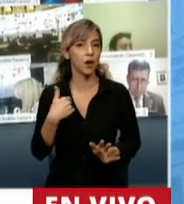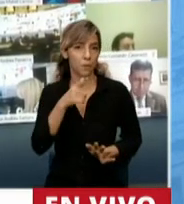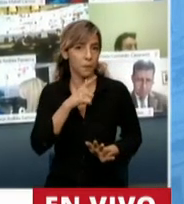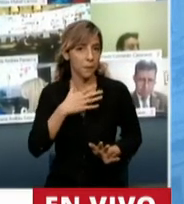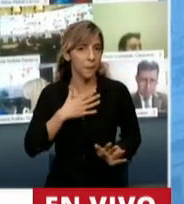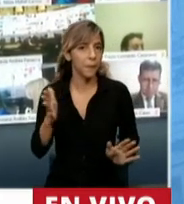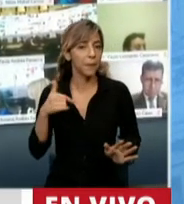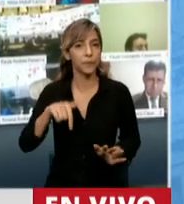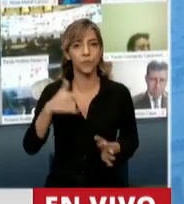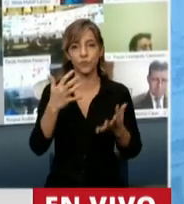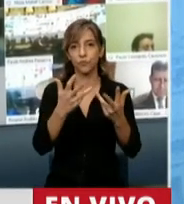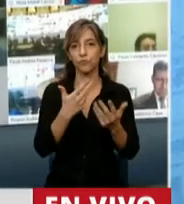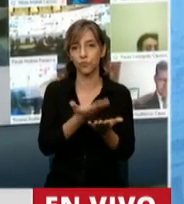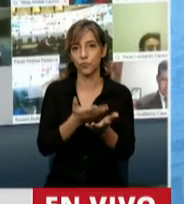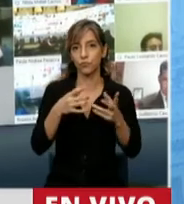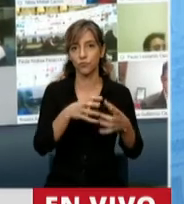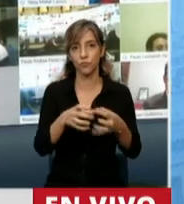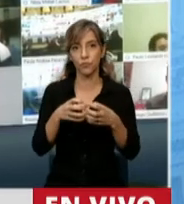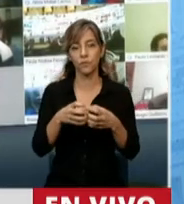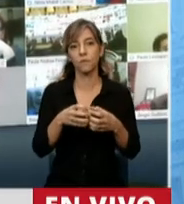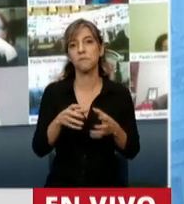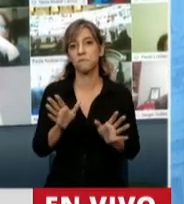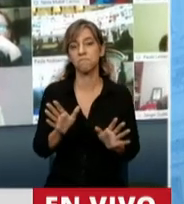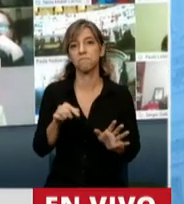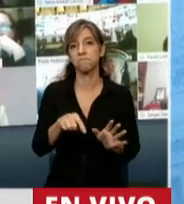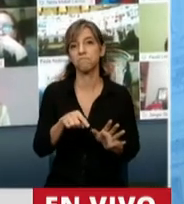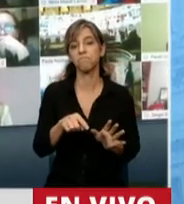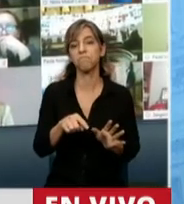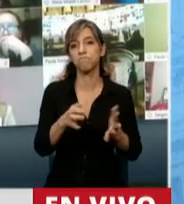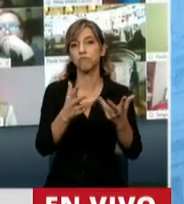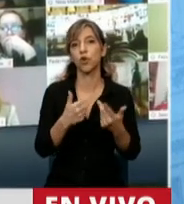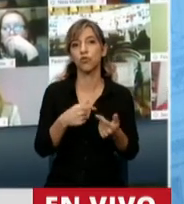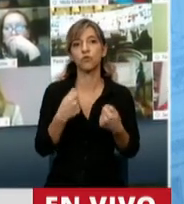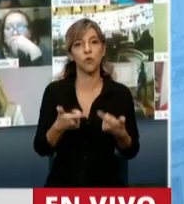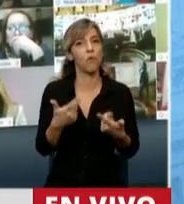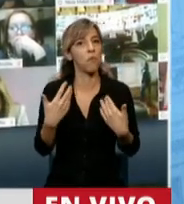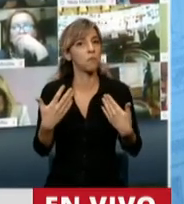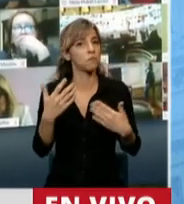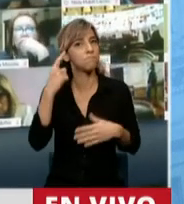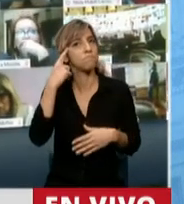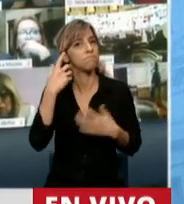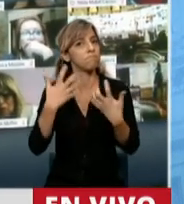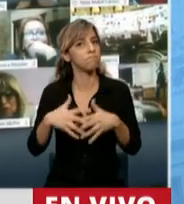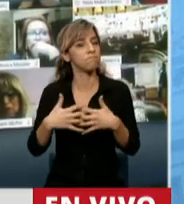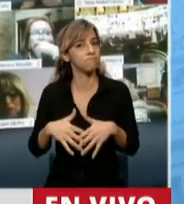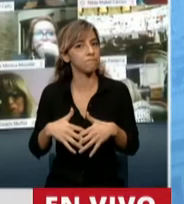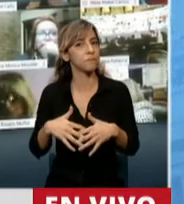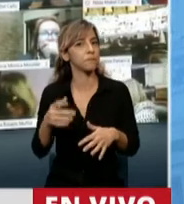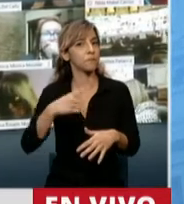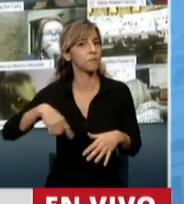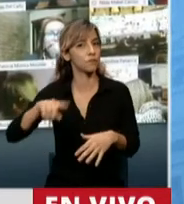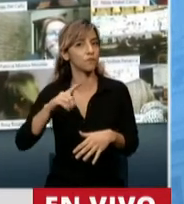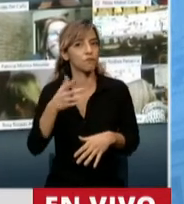proyecto que en definitiva lo que nos hace pensar es poder acercarnos a